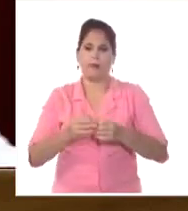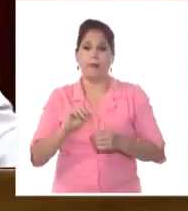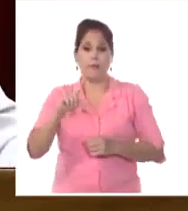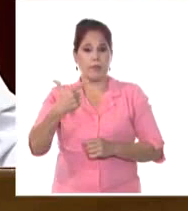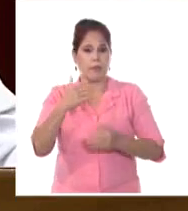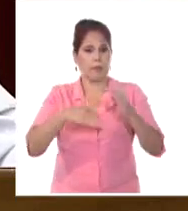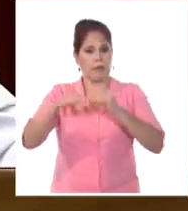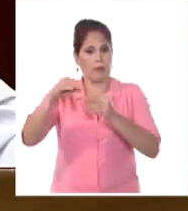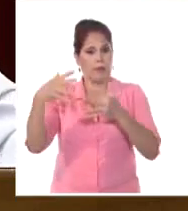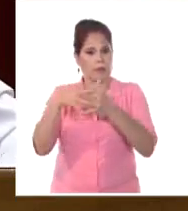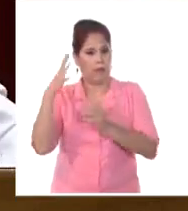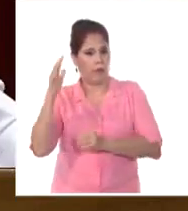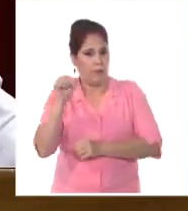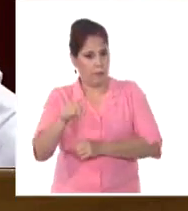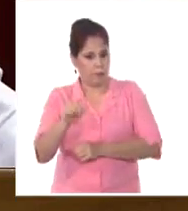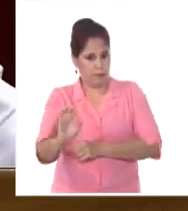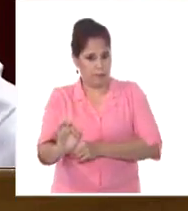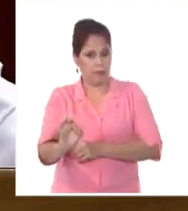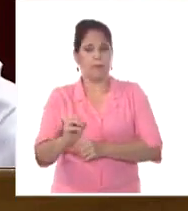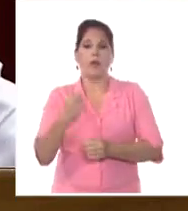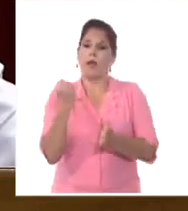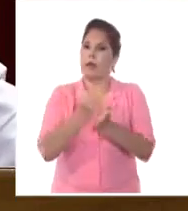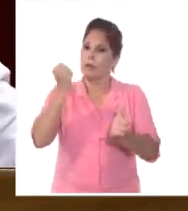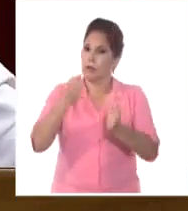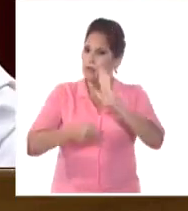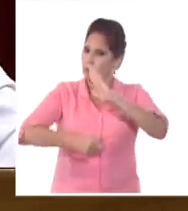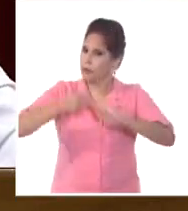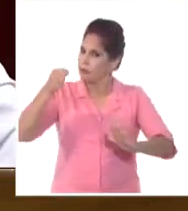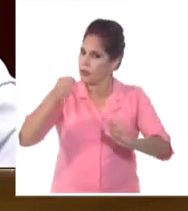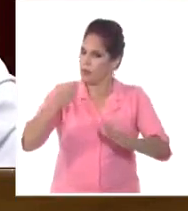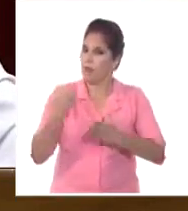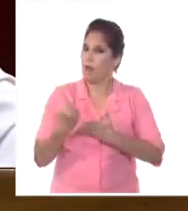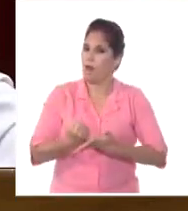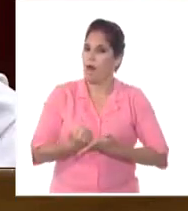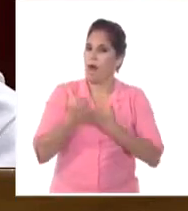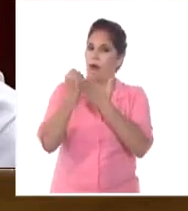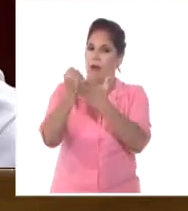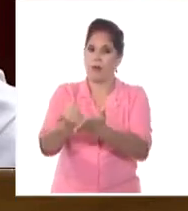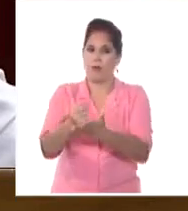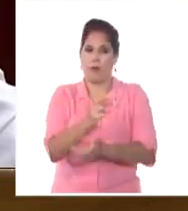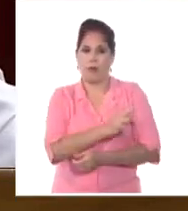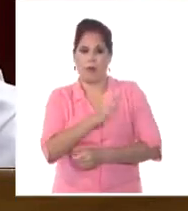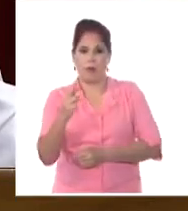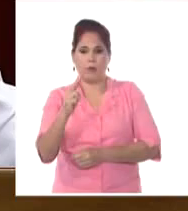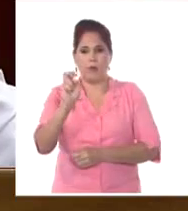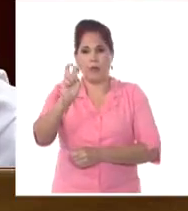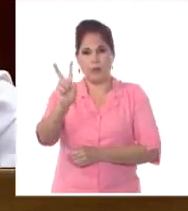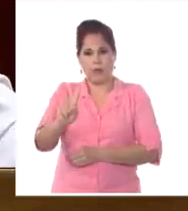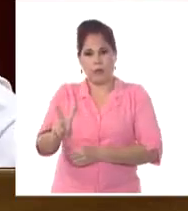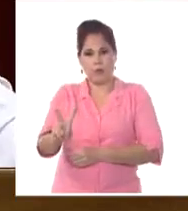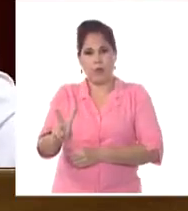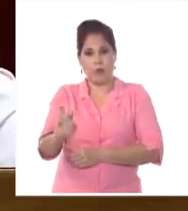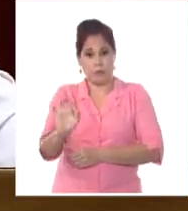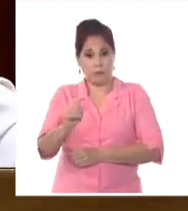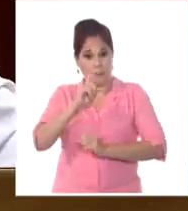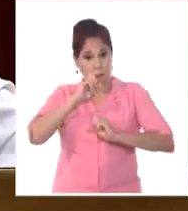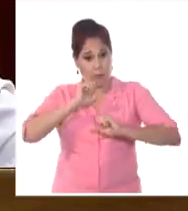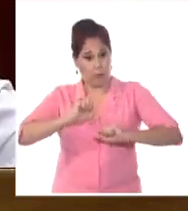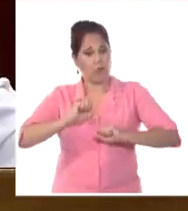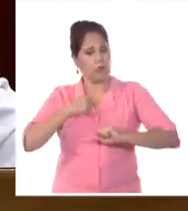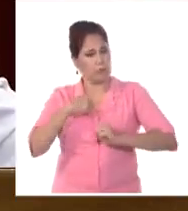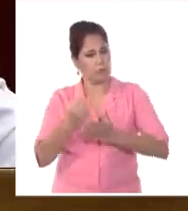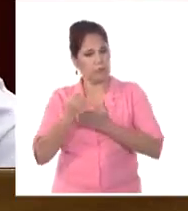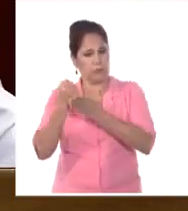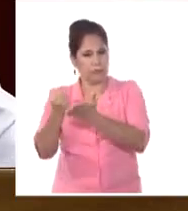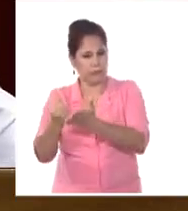de nuestro país. Ratificamos nuestro permanente respaldo a la Revolución Bolivariana y Chavista de Venezuela, a la